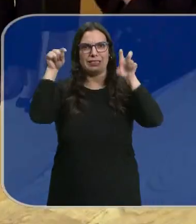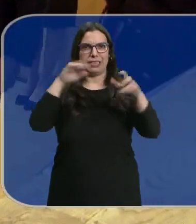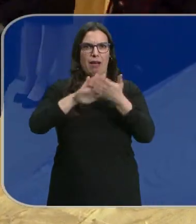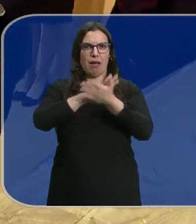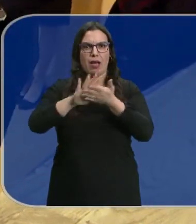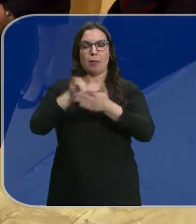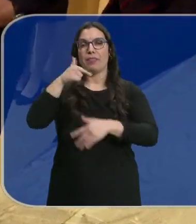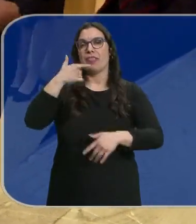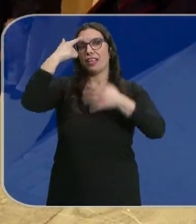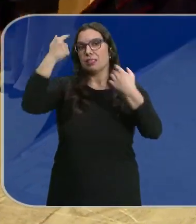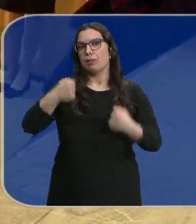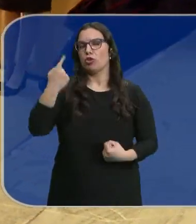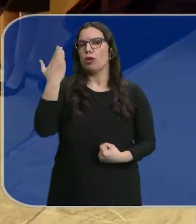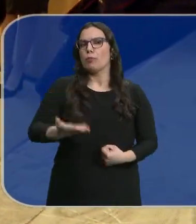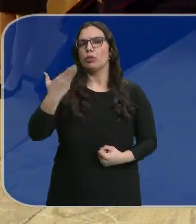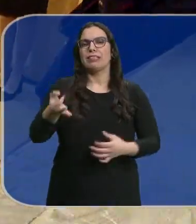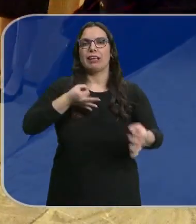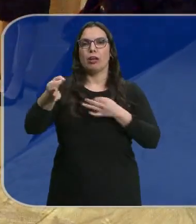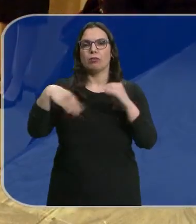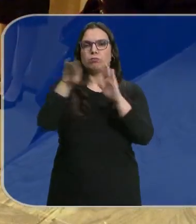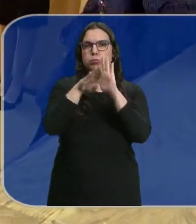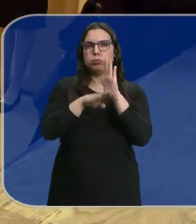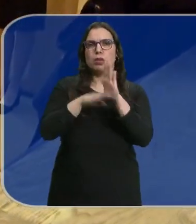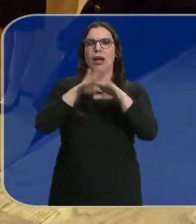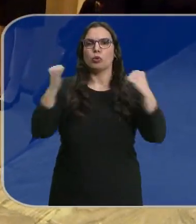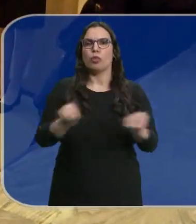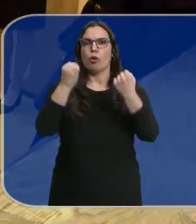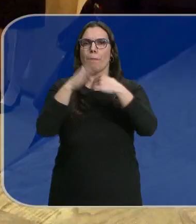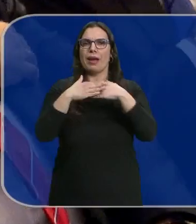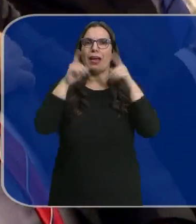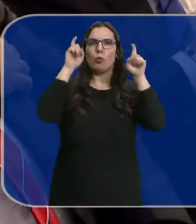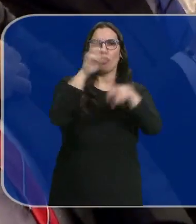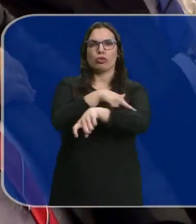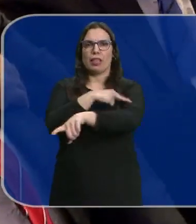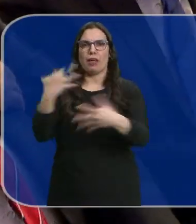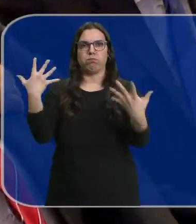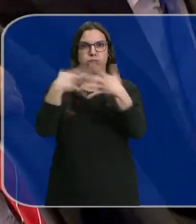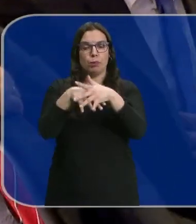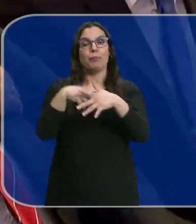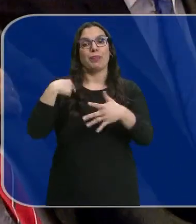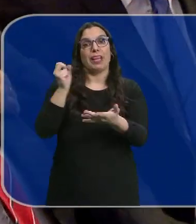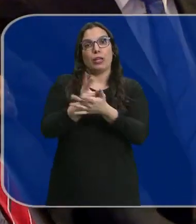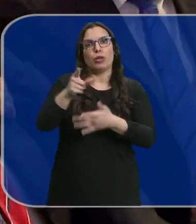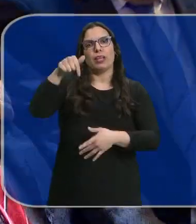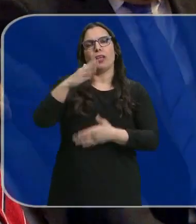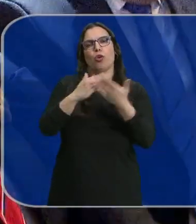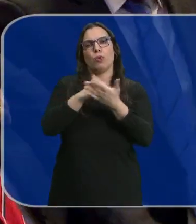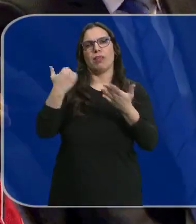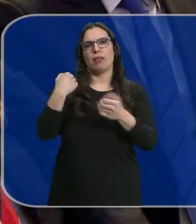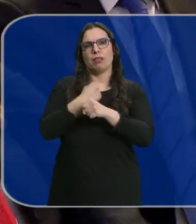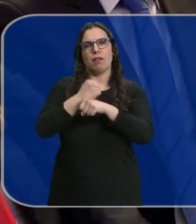clave crear protocolos de actuación que unan educación y sanidad. En estos retos de coordinación ya trabaja la Administración